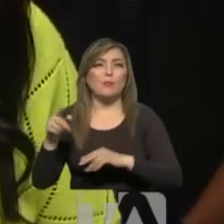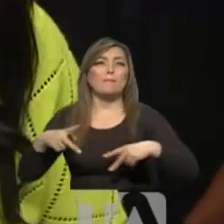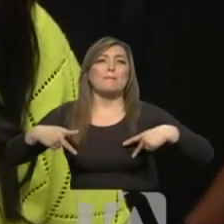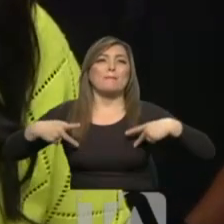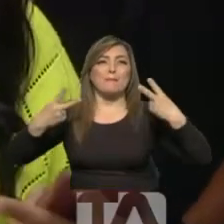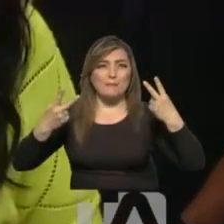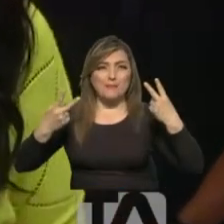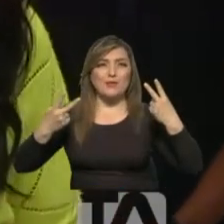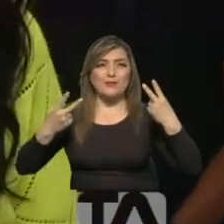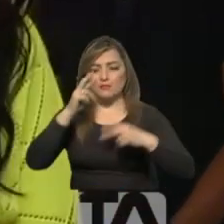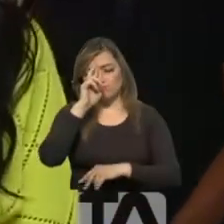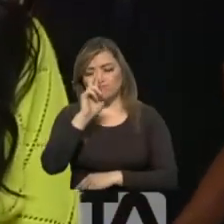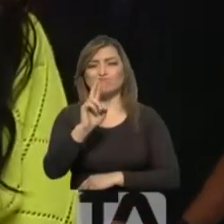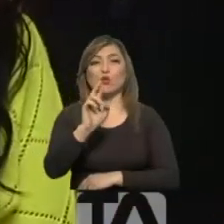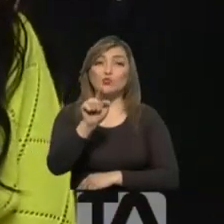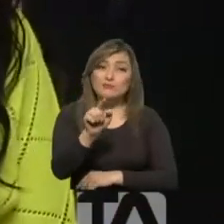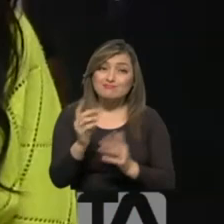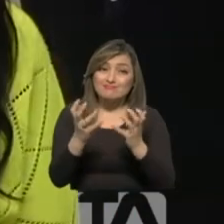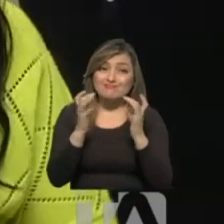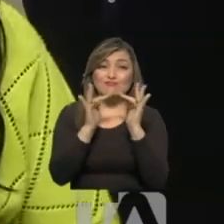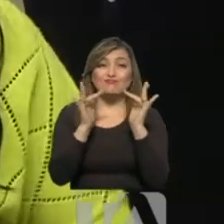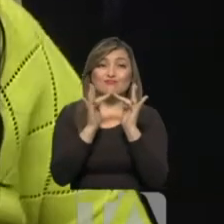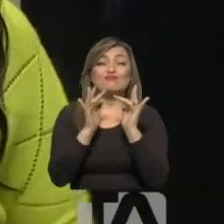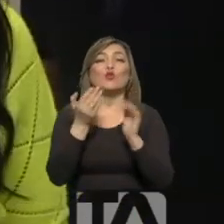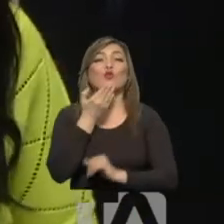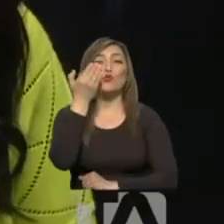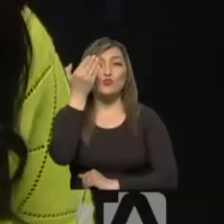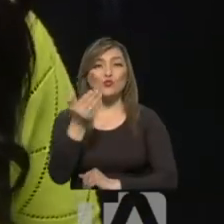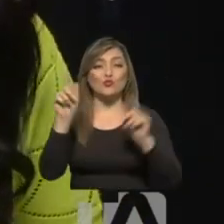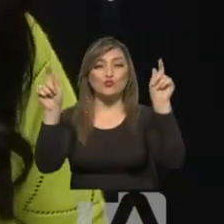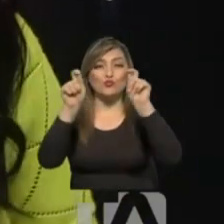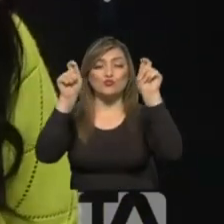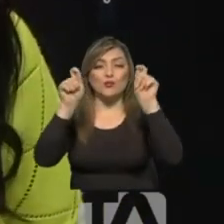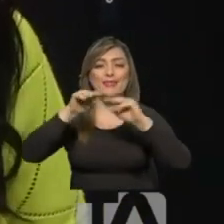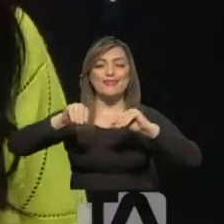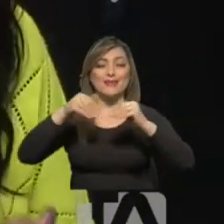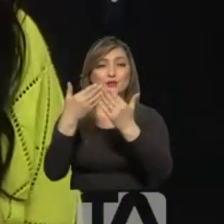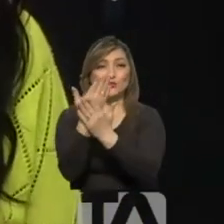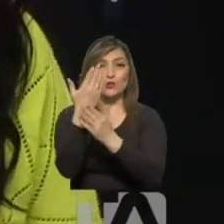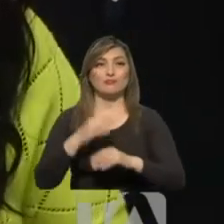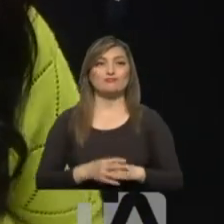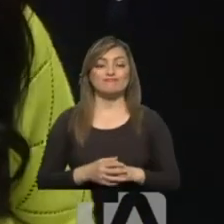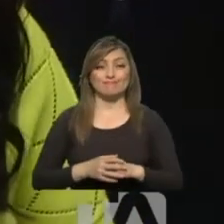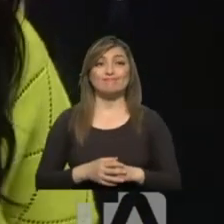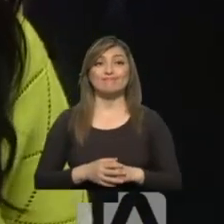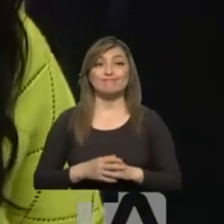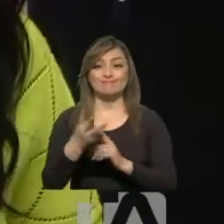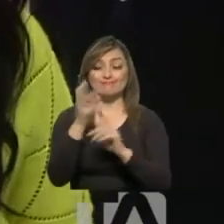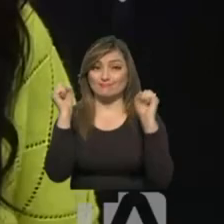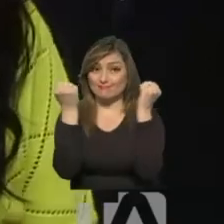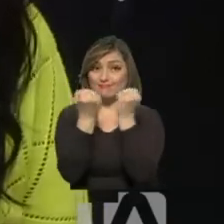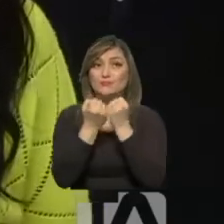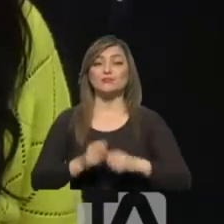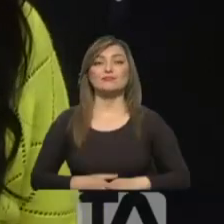vivir de una forma digna. Así que si ustedes quieren contactarse, pueden hacerlo a través de la Fundación Tierra Nueva, si los pueden encontrar en redes